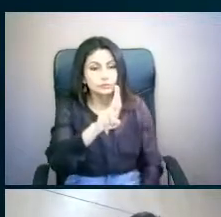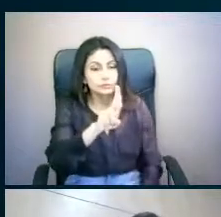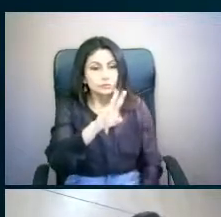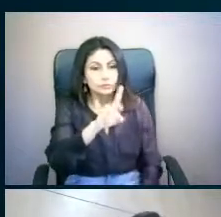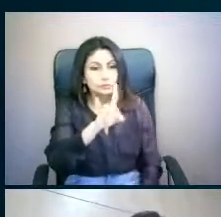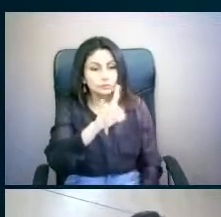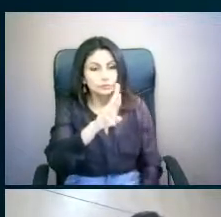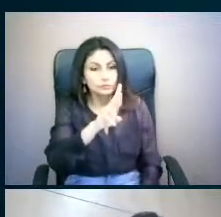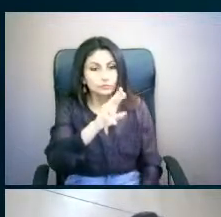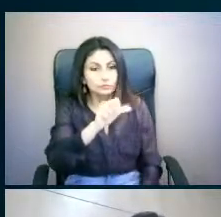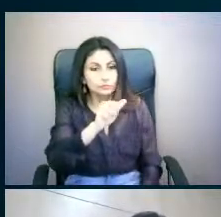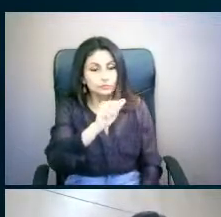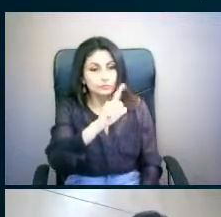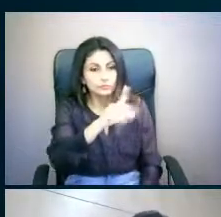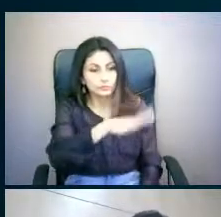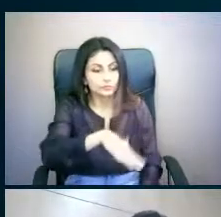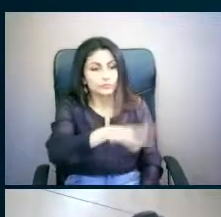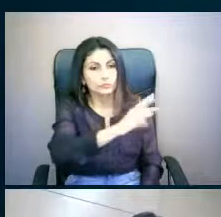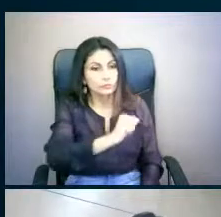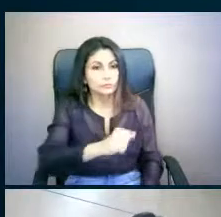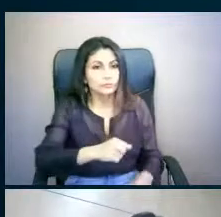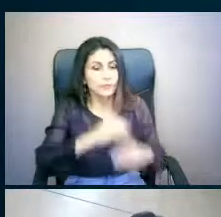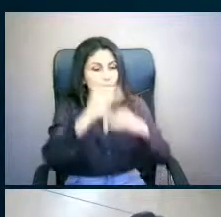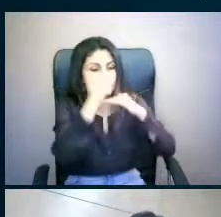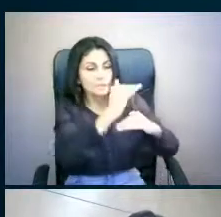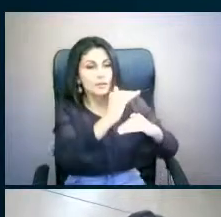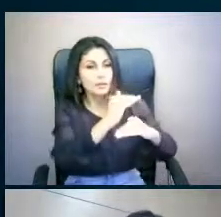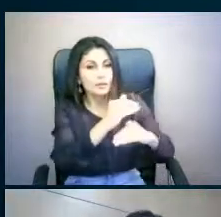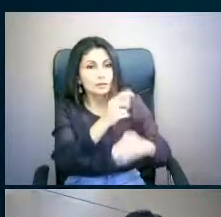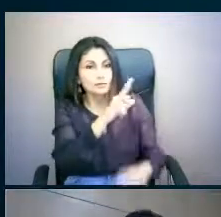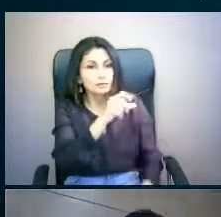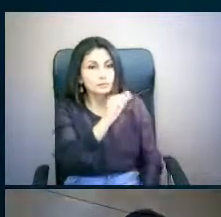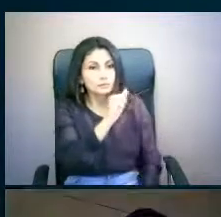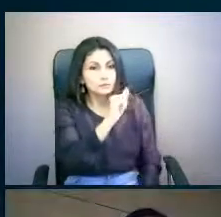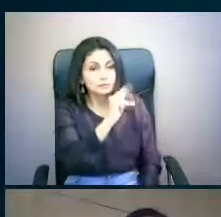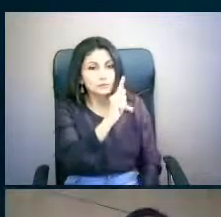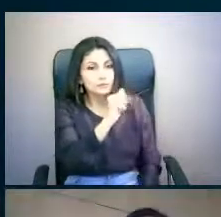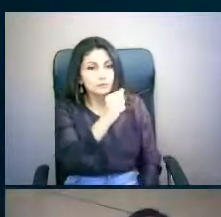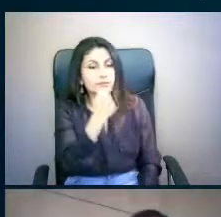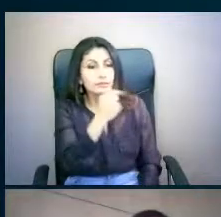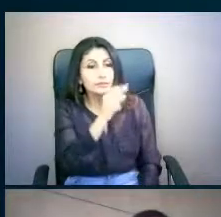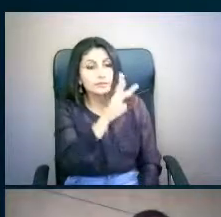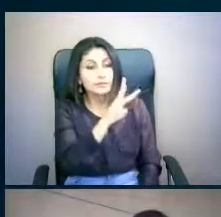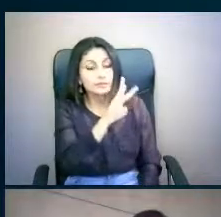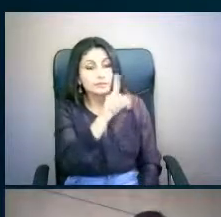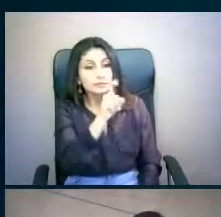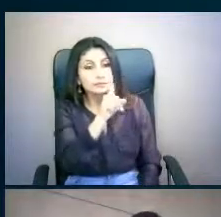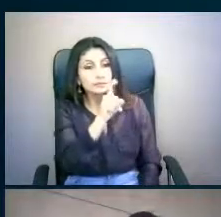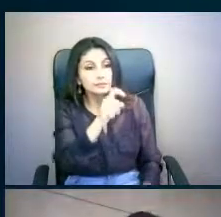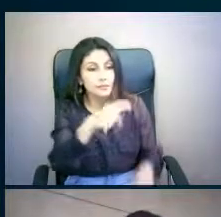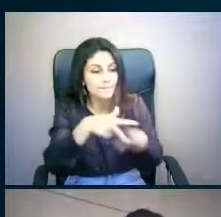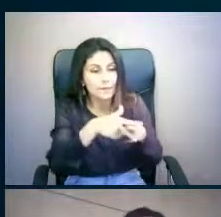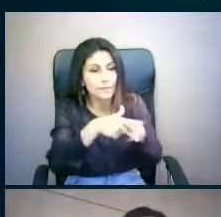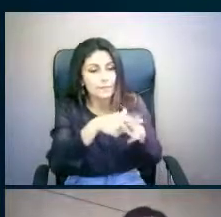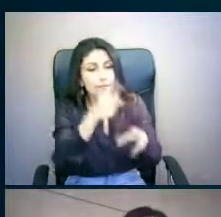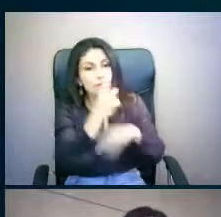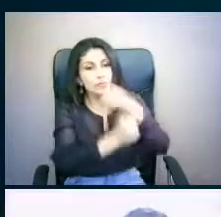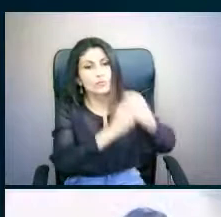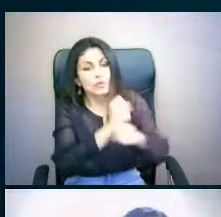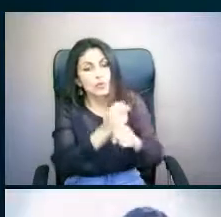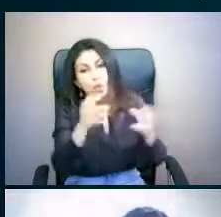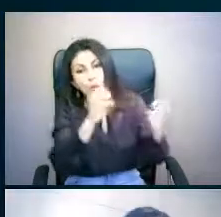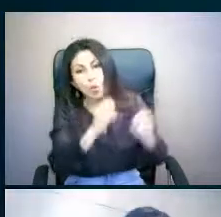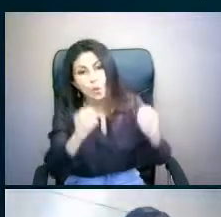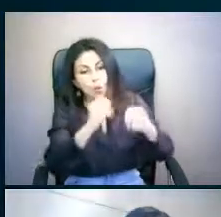clientes, los límites en SAIFI son de 36 interrupciones al año y 100 horas al